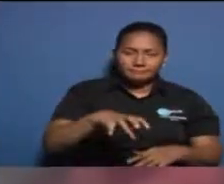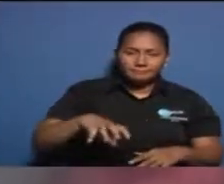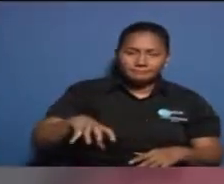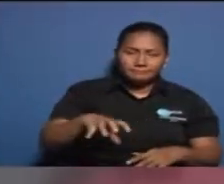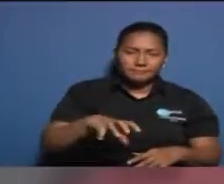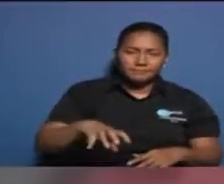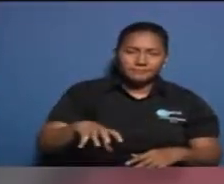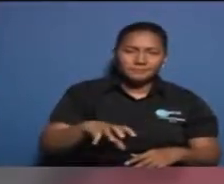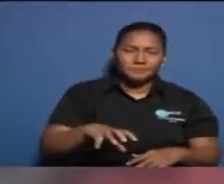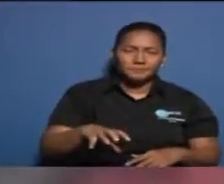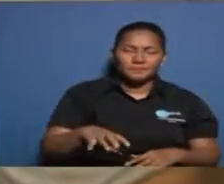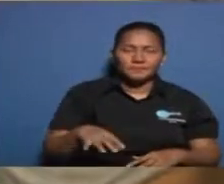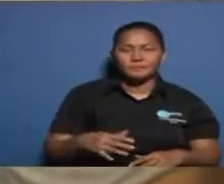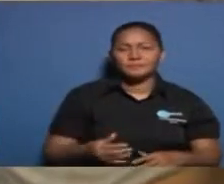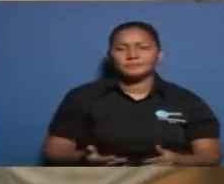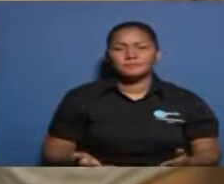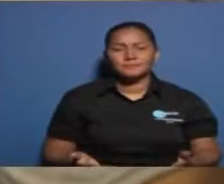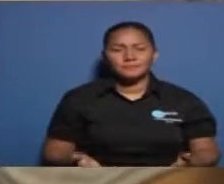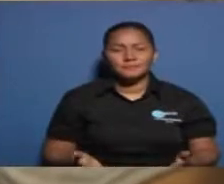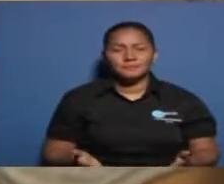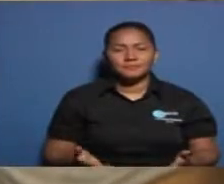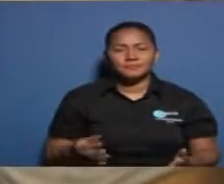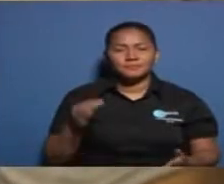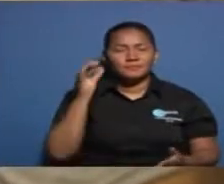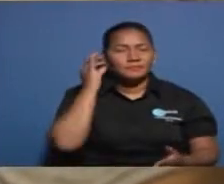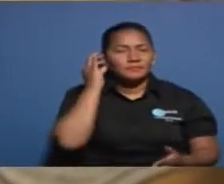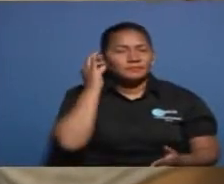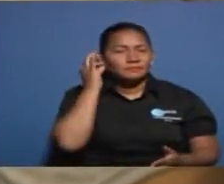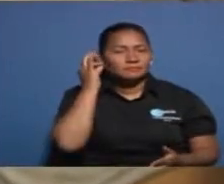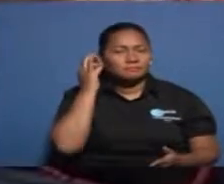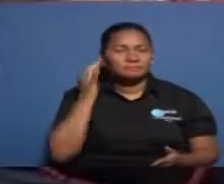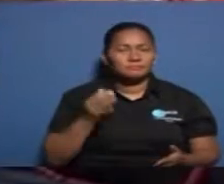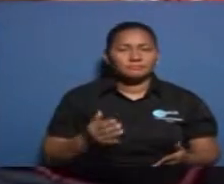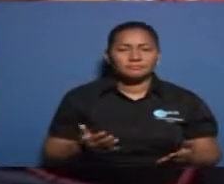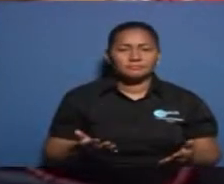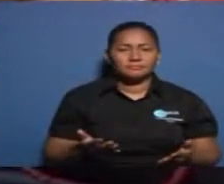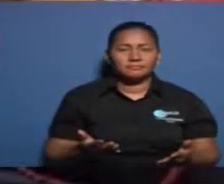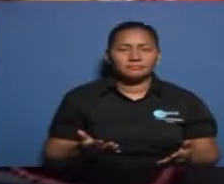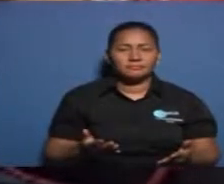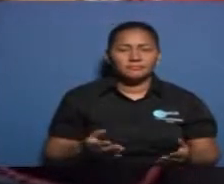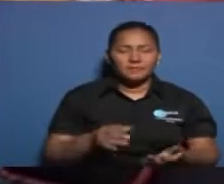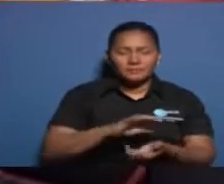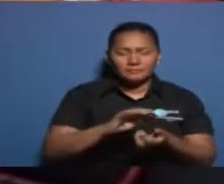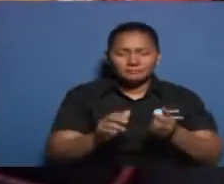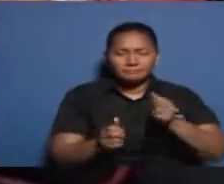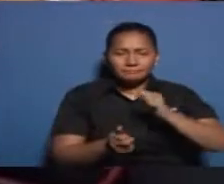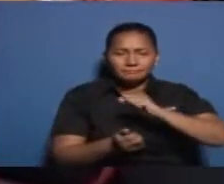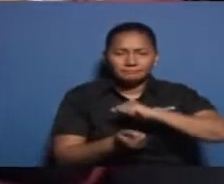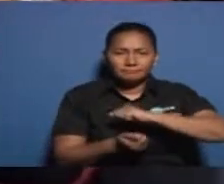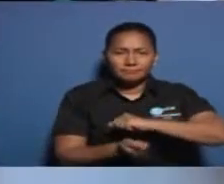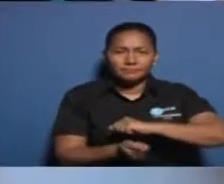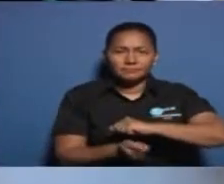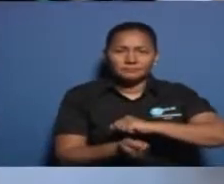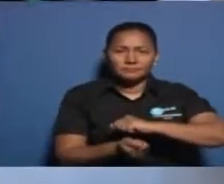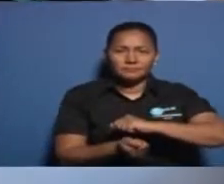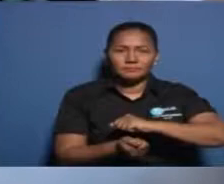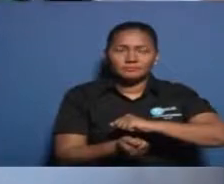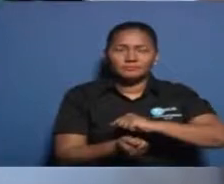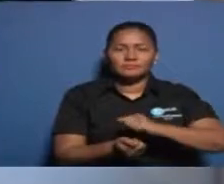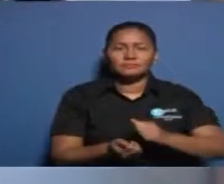o incluso bienvenidas pero esto tiene que tener un cambio de timón porque precisamente